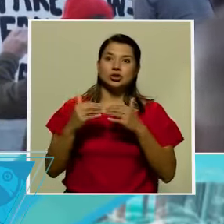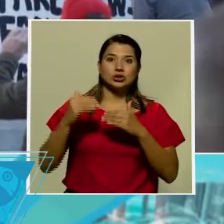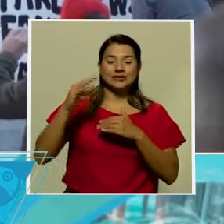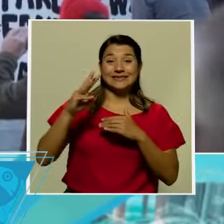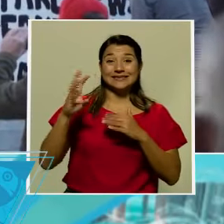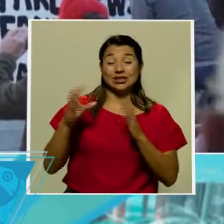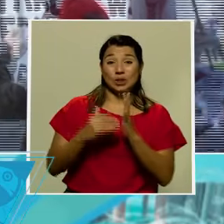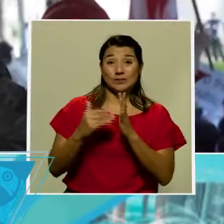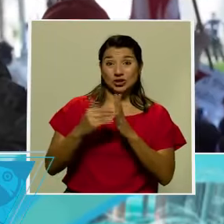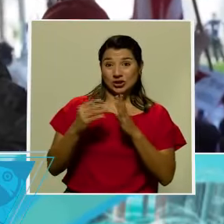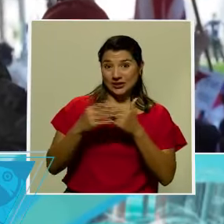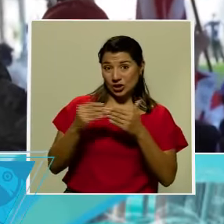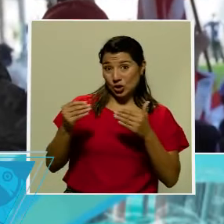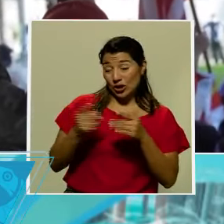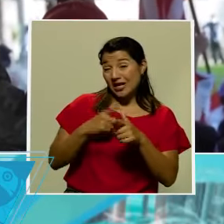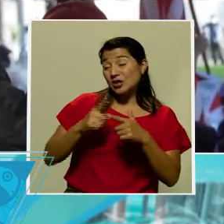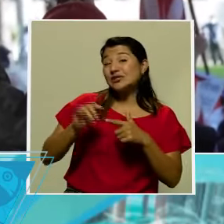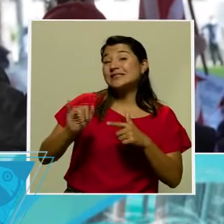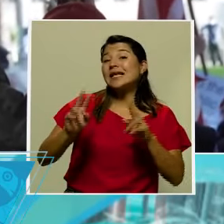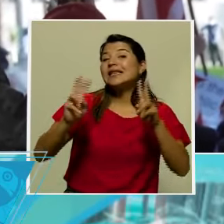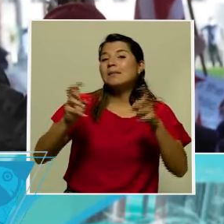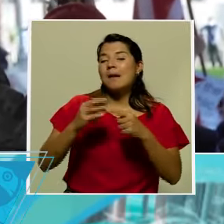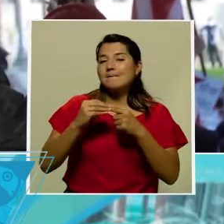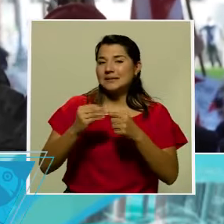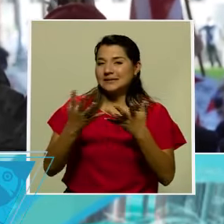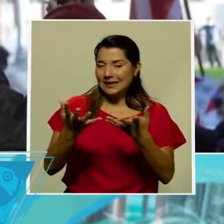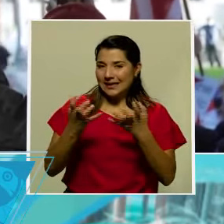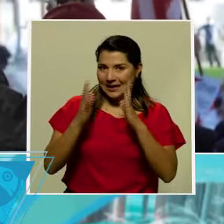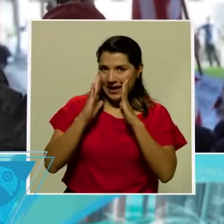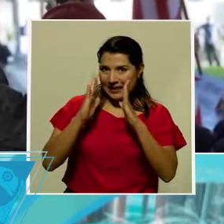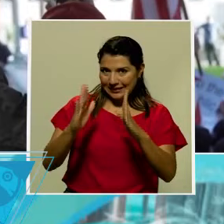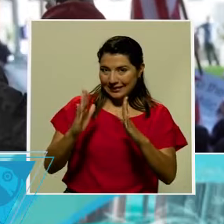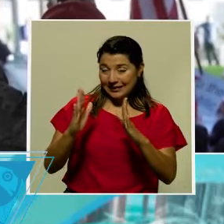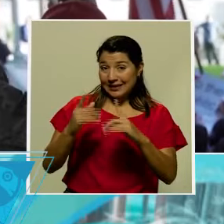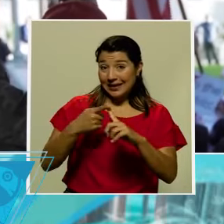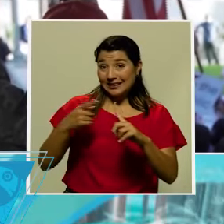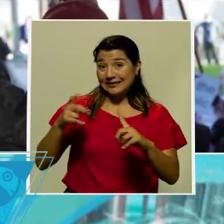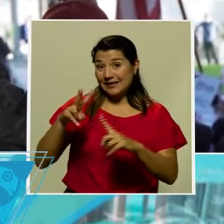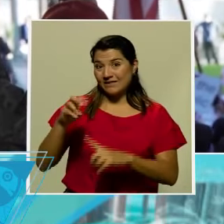esa va a ser una de las principales prioridades de Joe Biden una vez que entre al gobierno el 20 de enero.